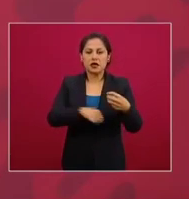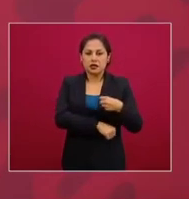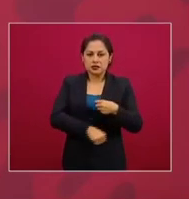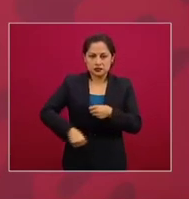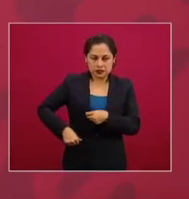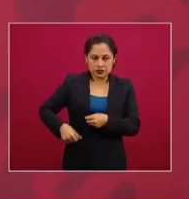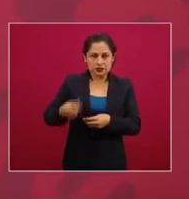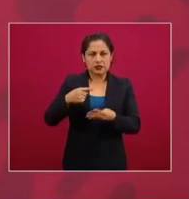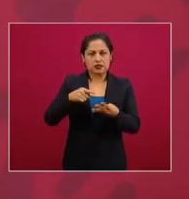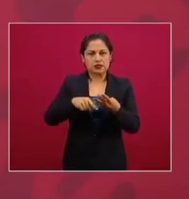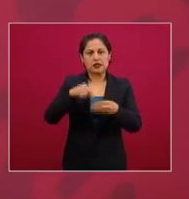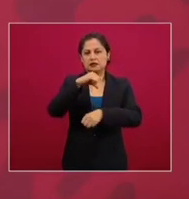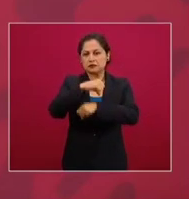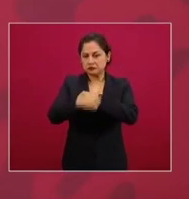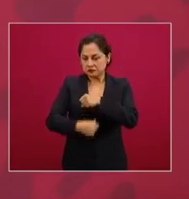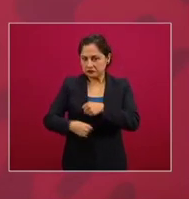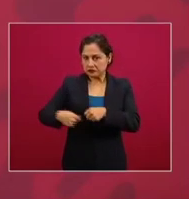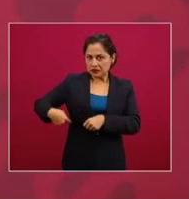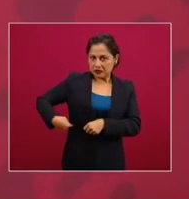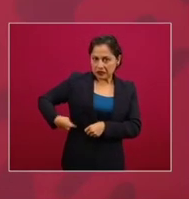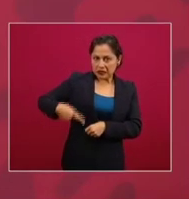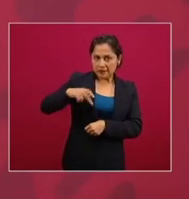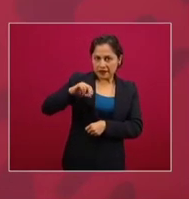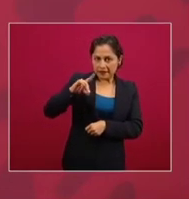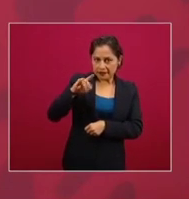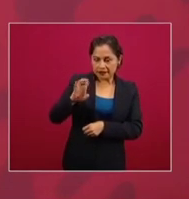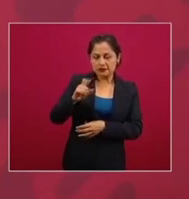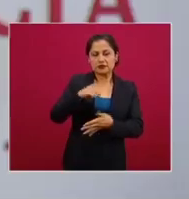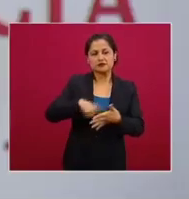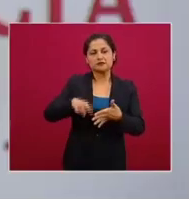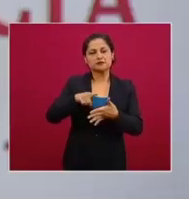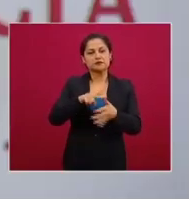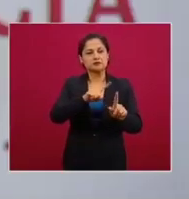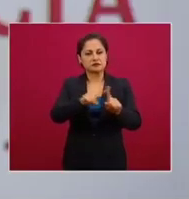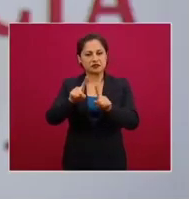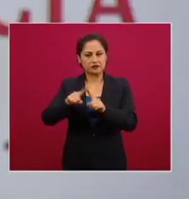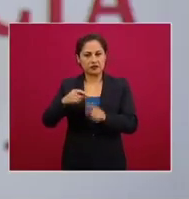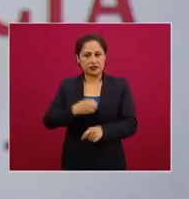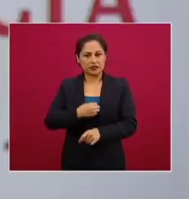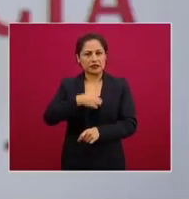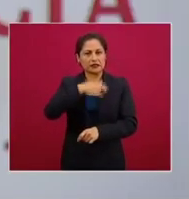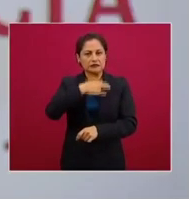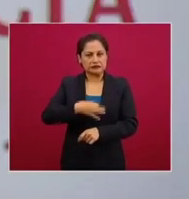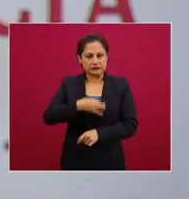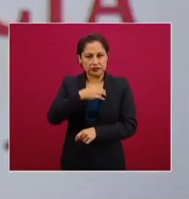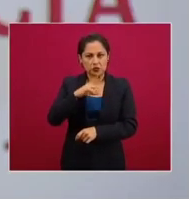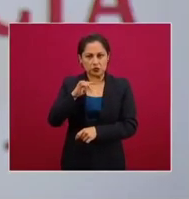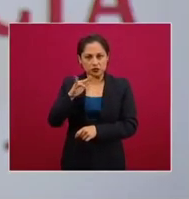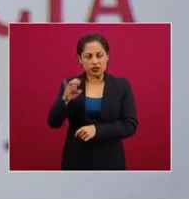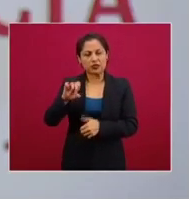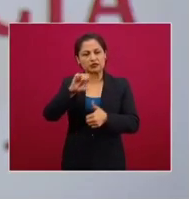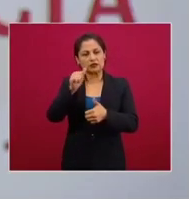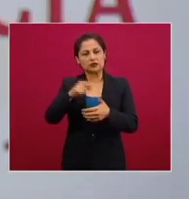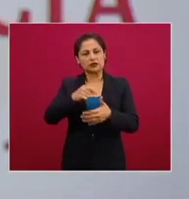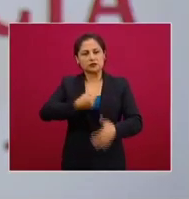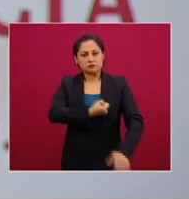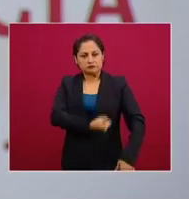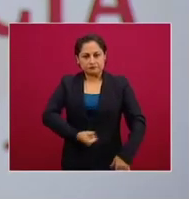hernias complicadas, úlceras gástricas y duodenal complicadas, endoscopías